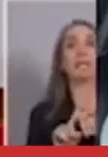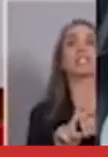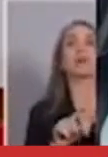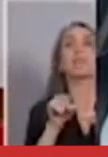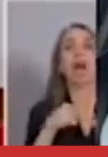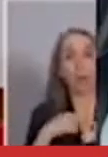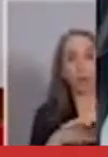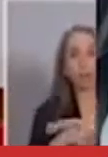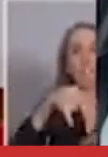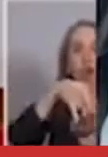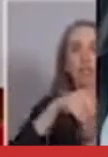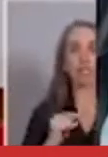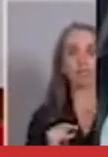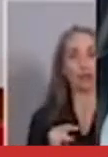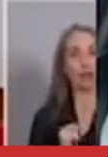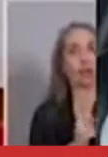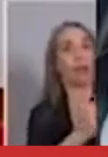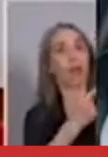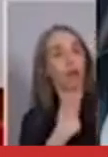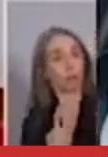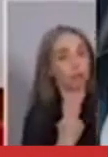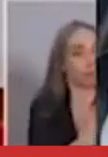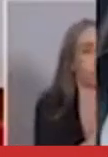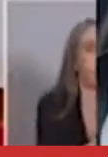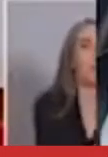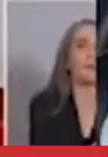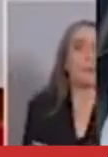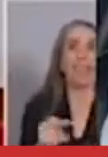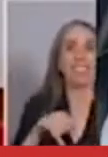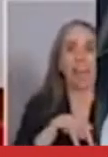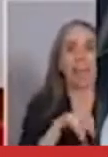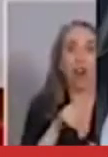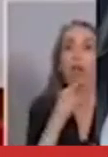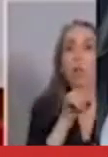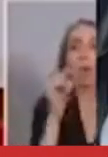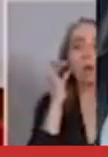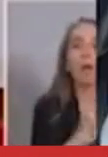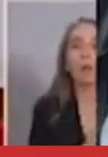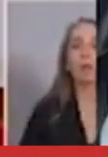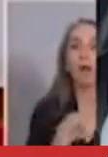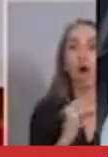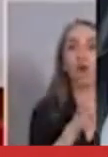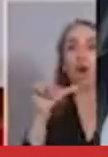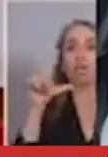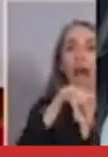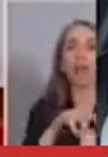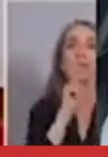me mencionó una situación bien crítica en Corral. ¿Está por ahí? ¿La perdimos?